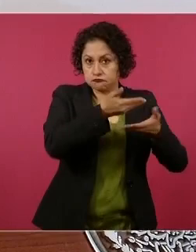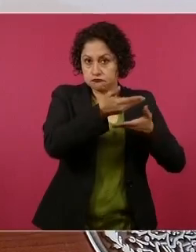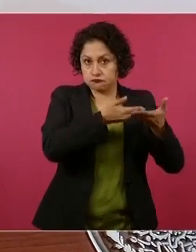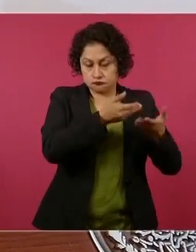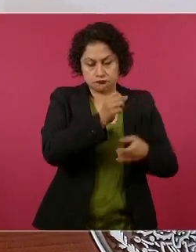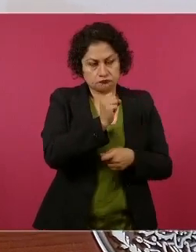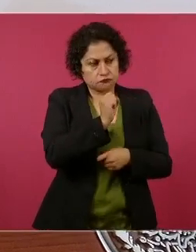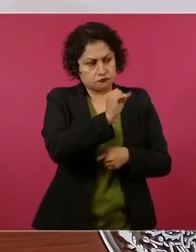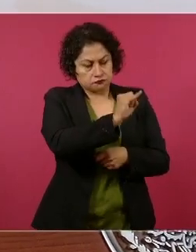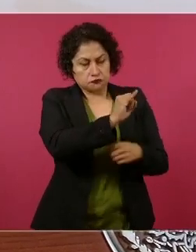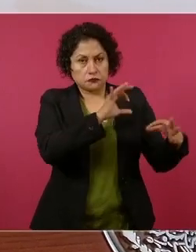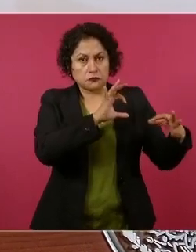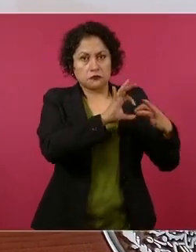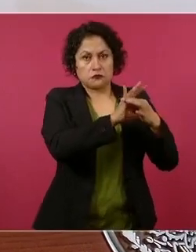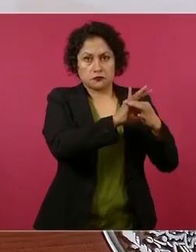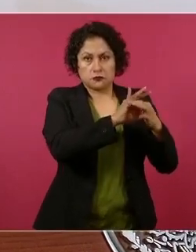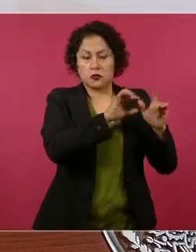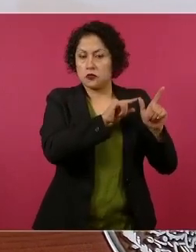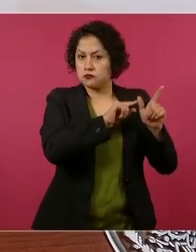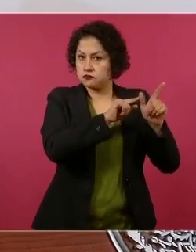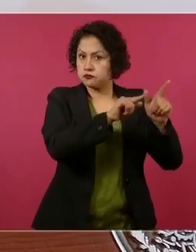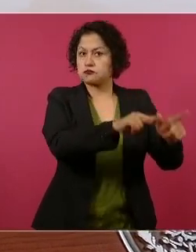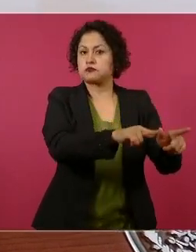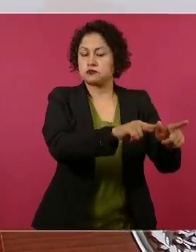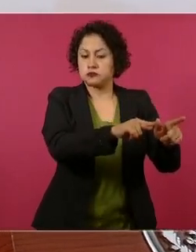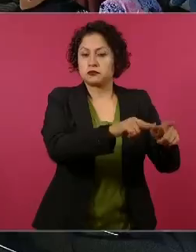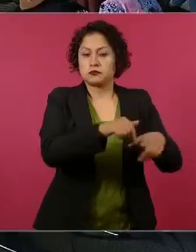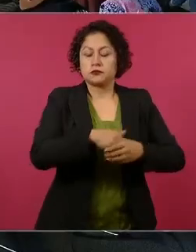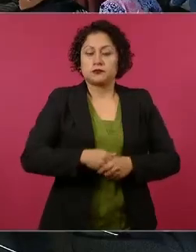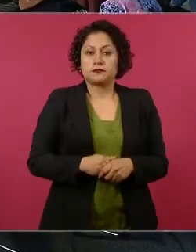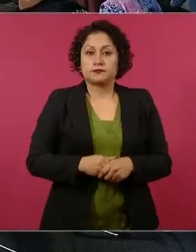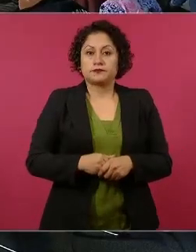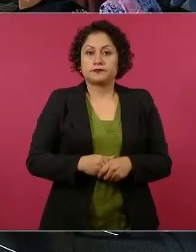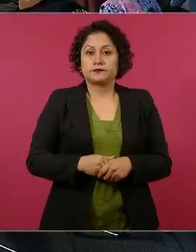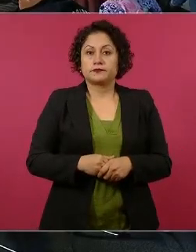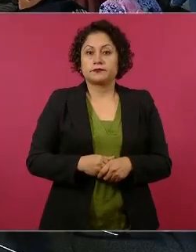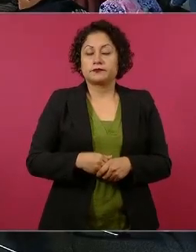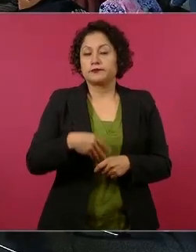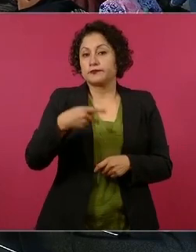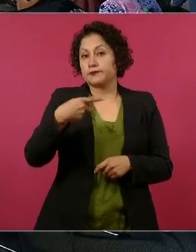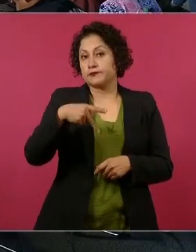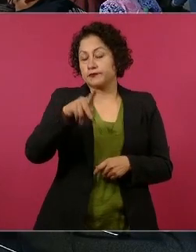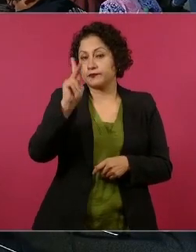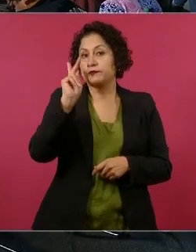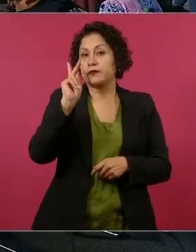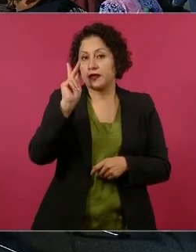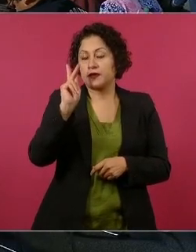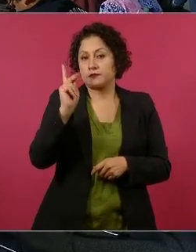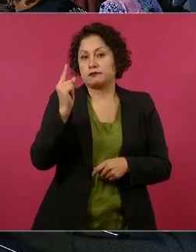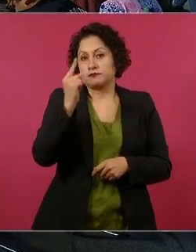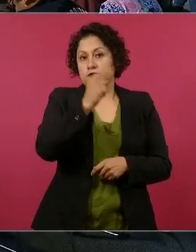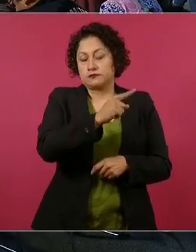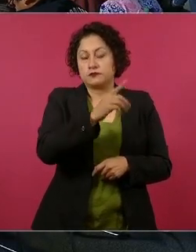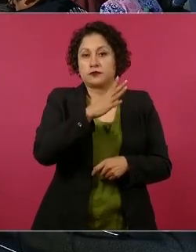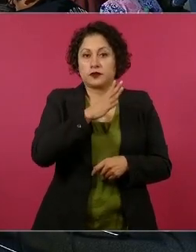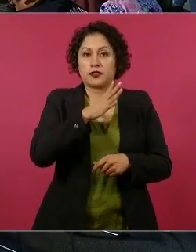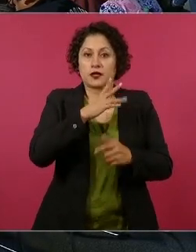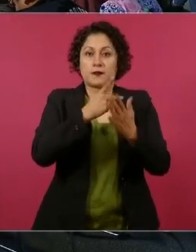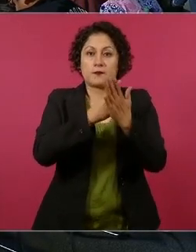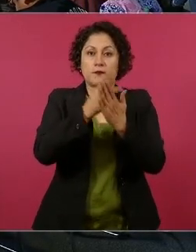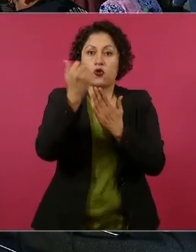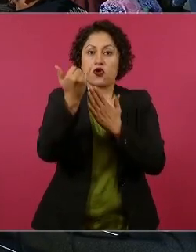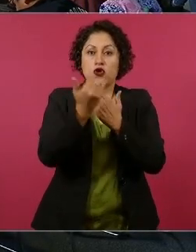comercio con México. Sí. Y hay un gran potencial, por eso los proyectos del